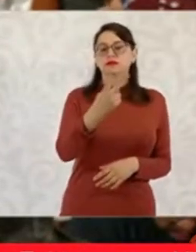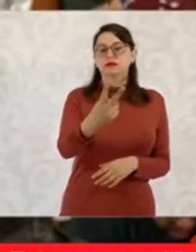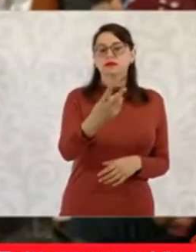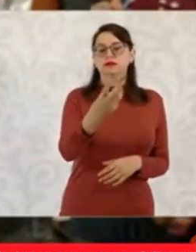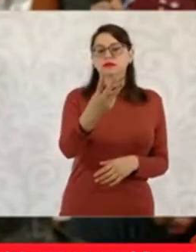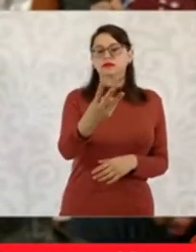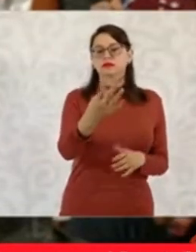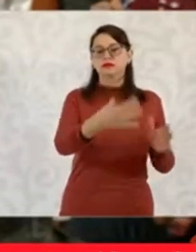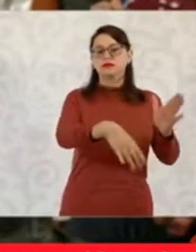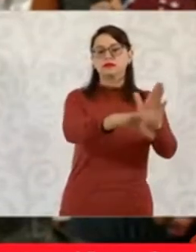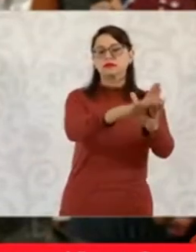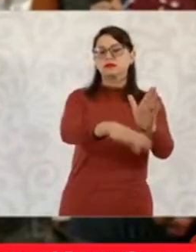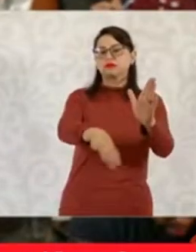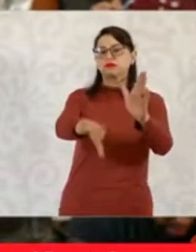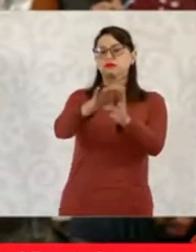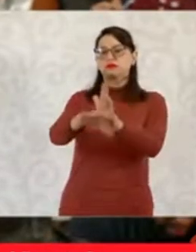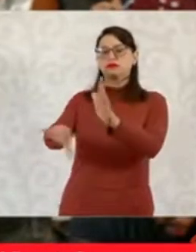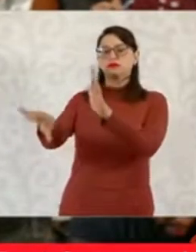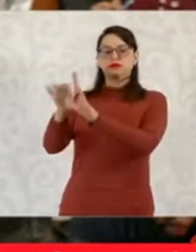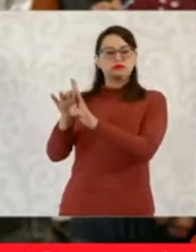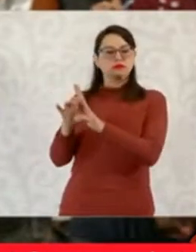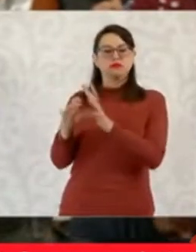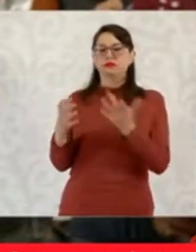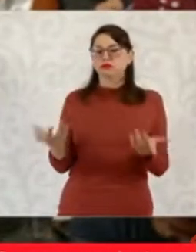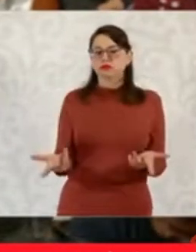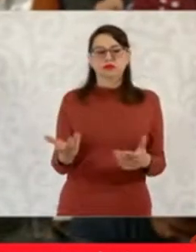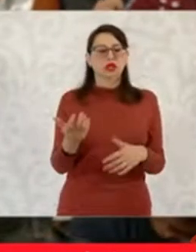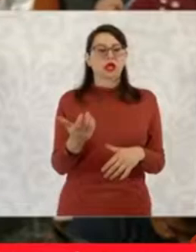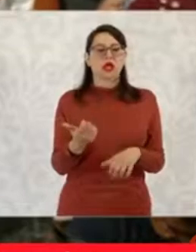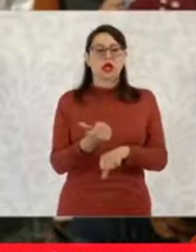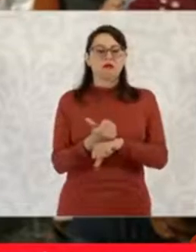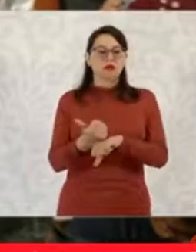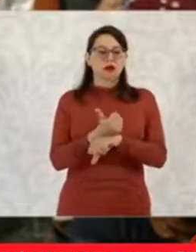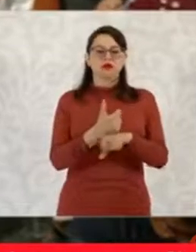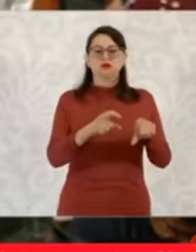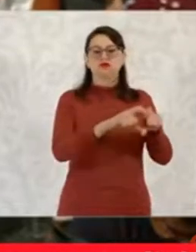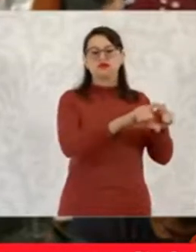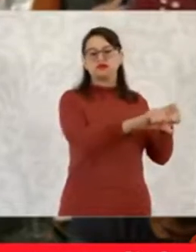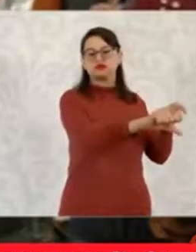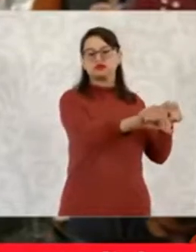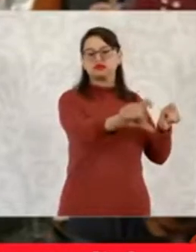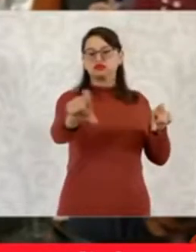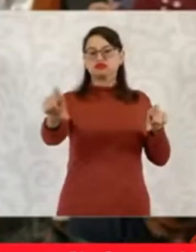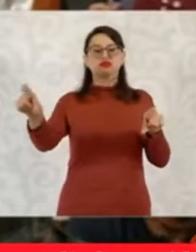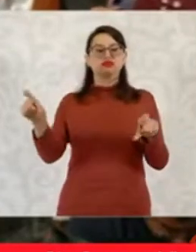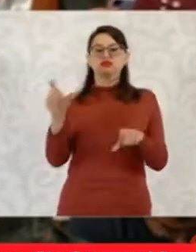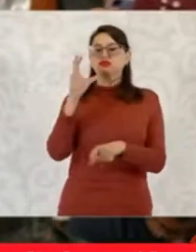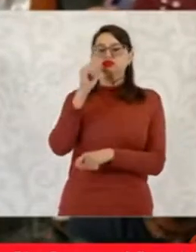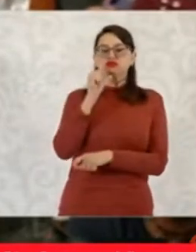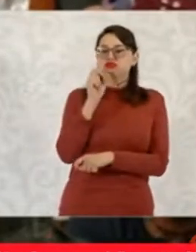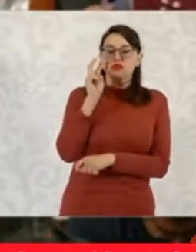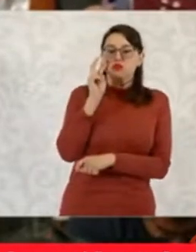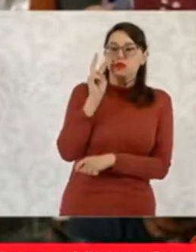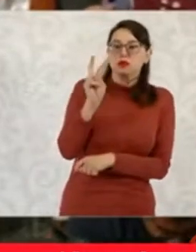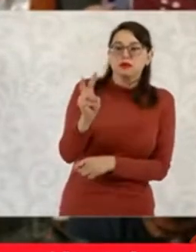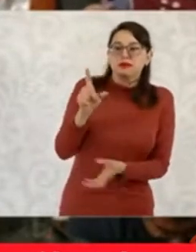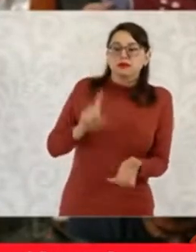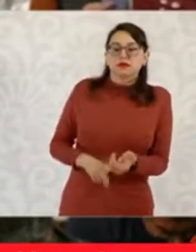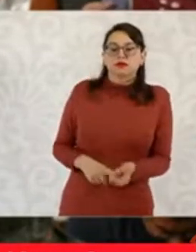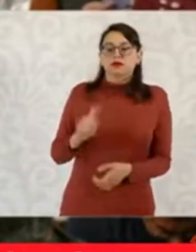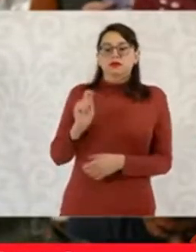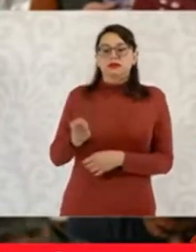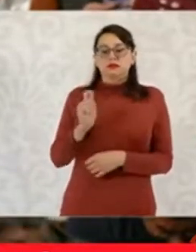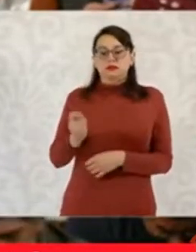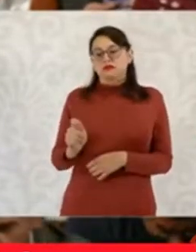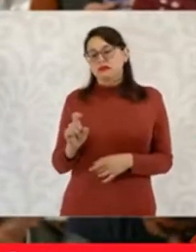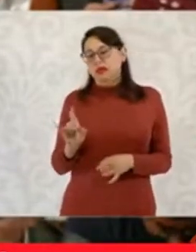más, igual todo esto con cinta, solamente se podía mirar a lo lejos, no se veían mayores objetos, quizá